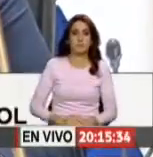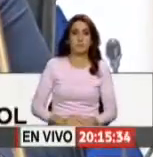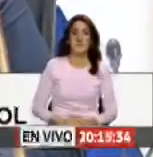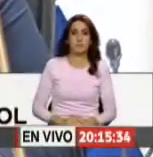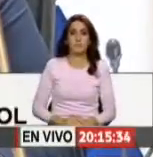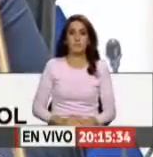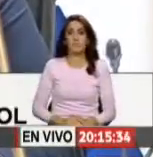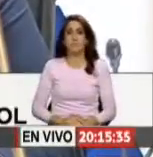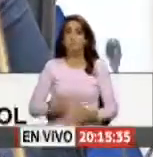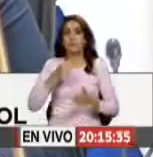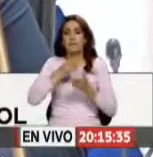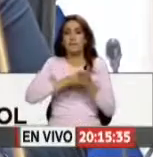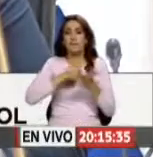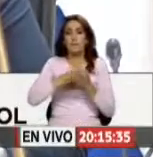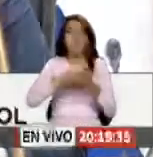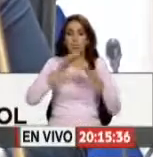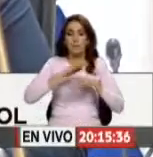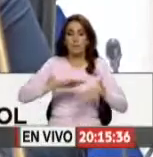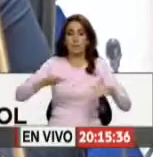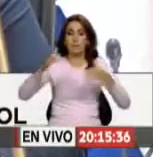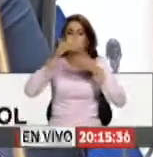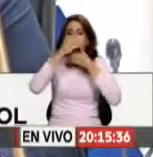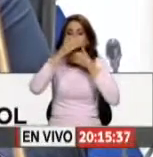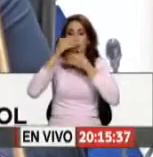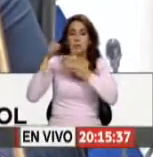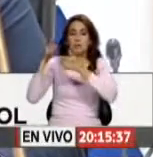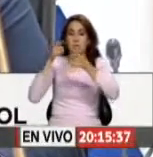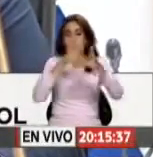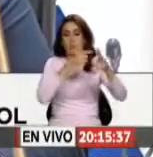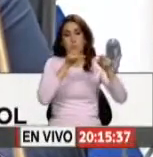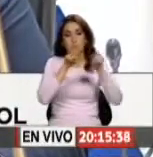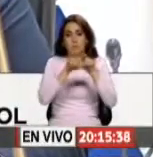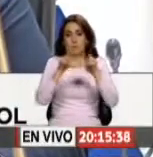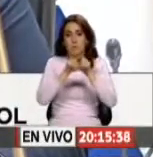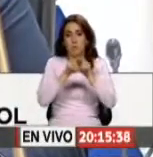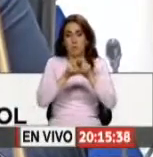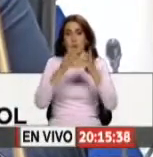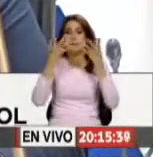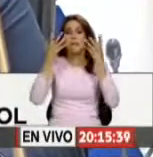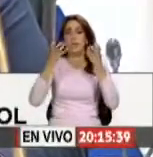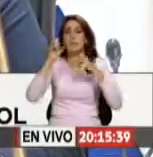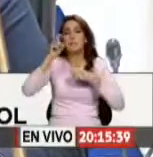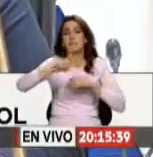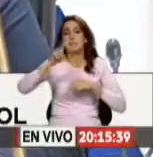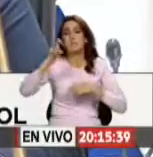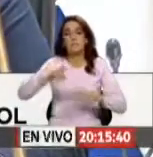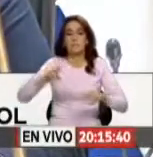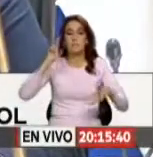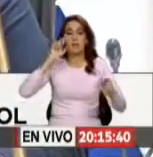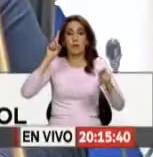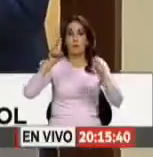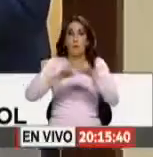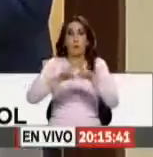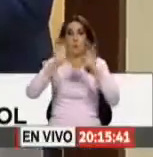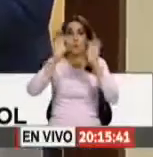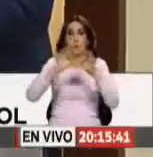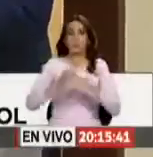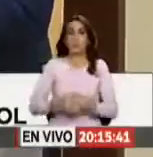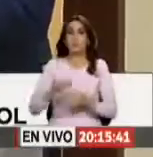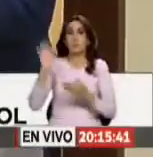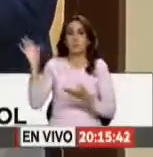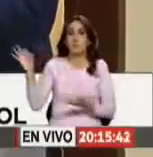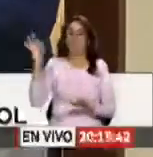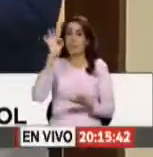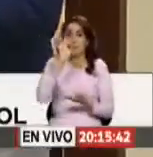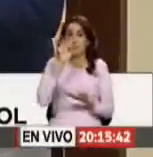el terrorismo, todas esas actuaciones de crimen complejo requieren de estos acuerdos formales. La representante